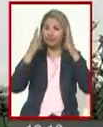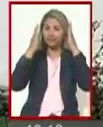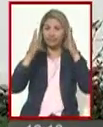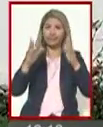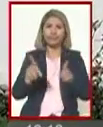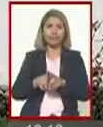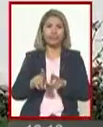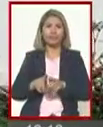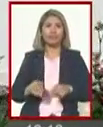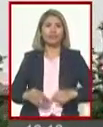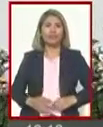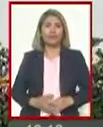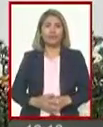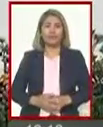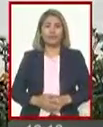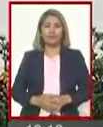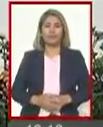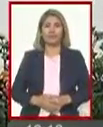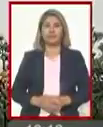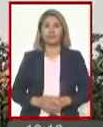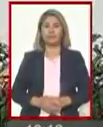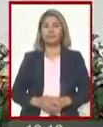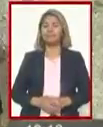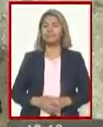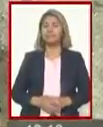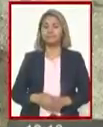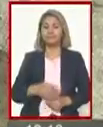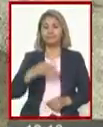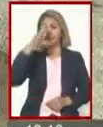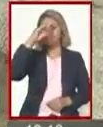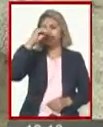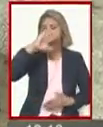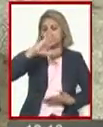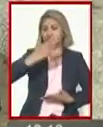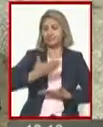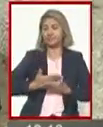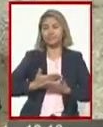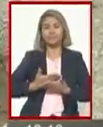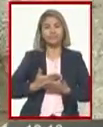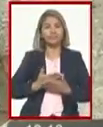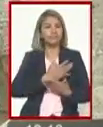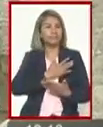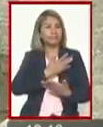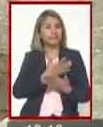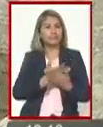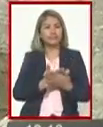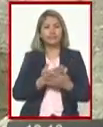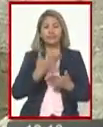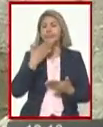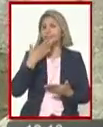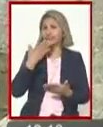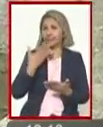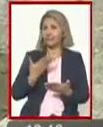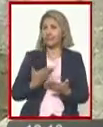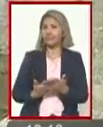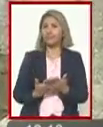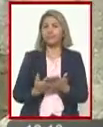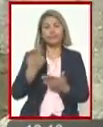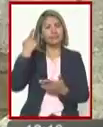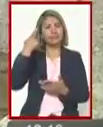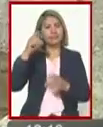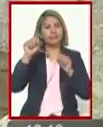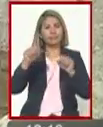así. Igual él está poniendo su parte, mi hijo, para poder estar bien, para